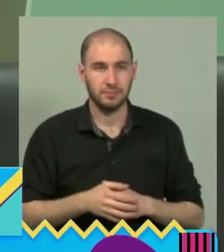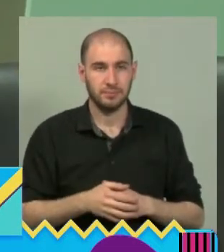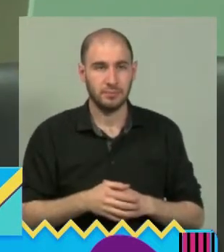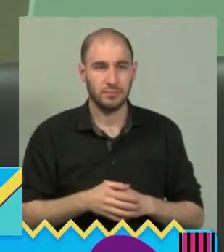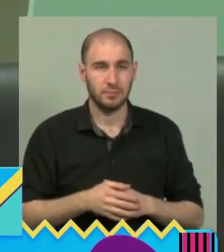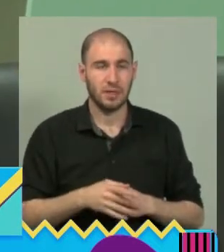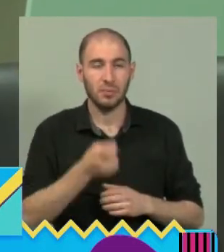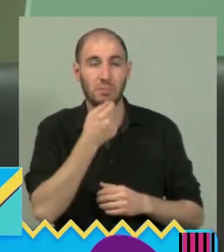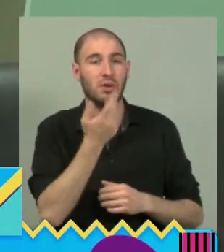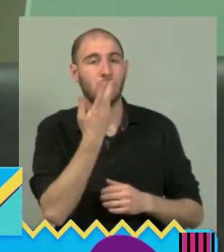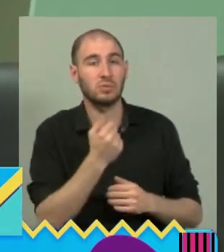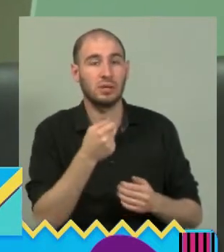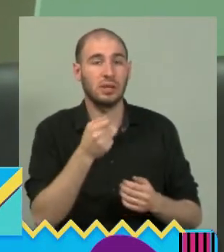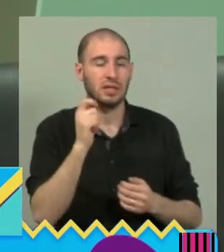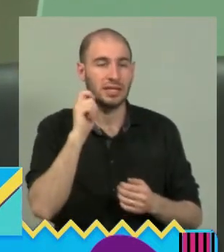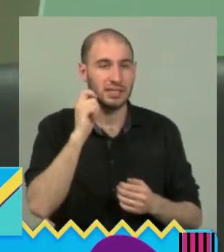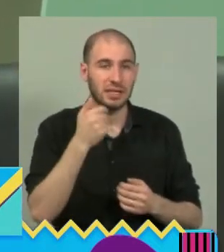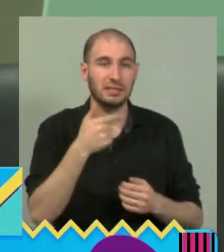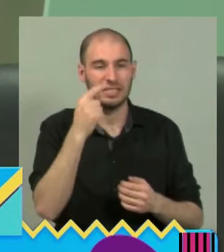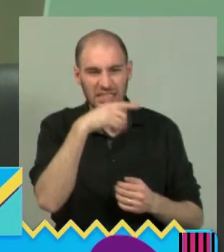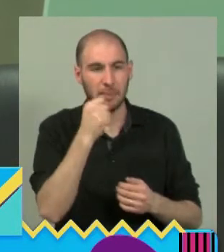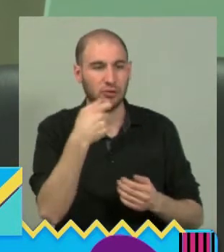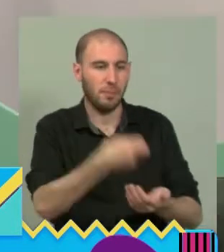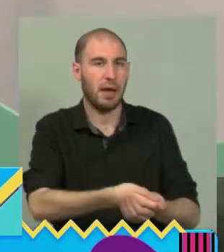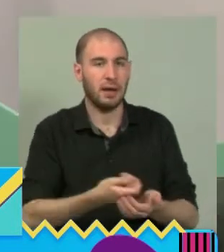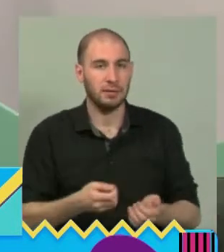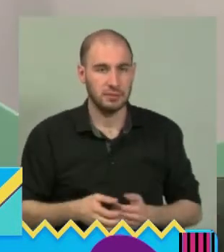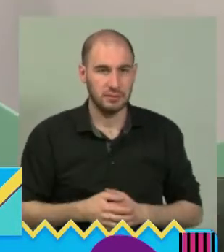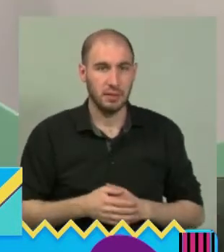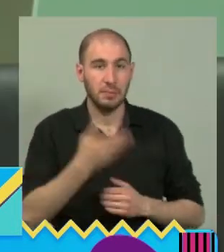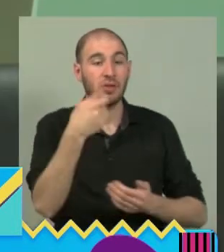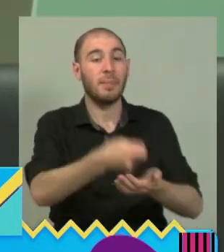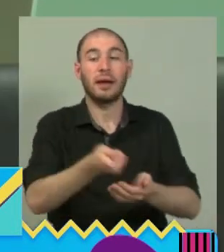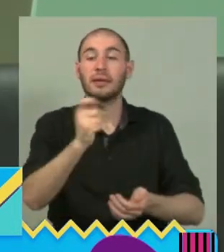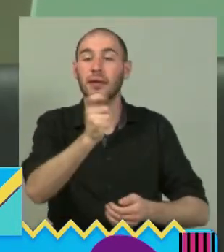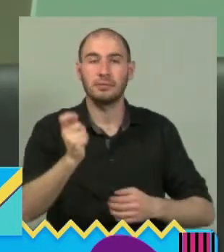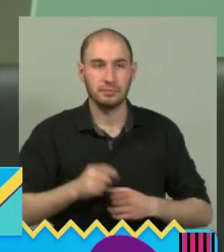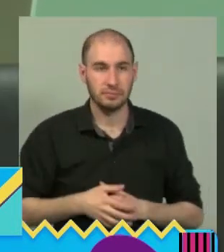¿a quién no le gustaría pagar el gasoil a 7 pesos? ¿Alguien lo paga?